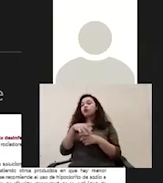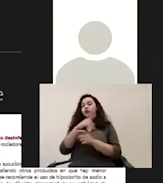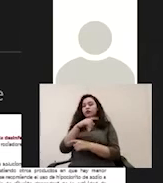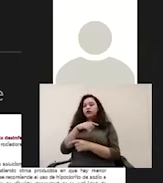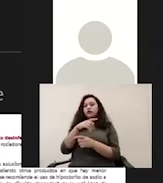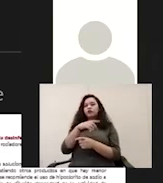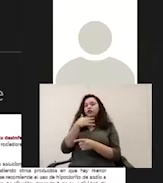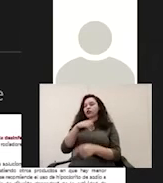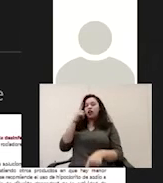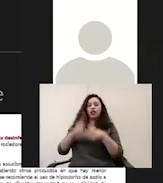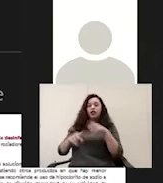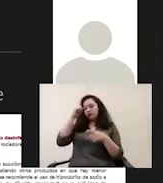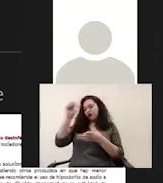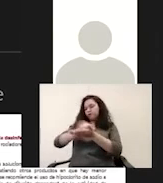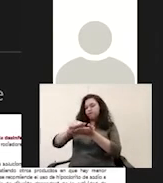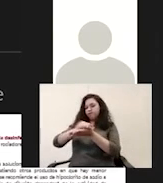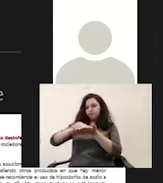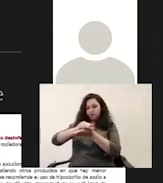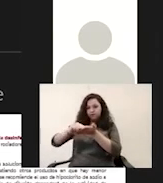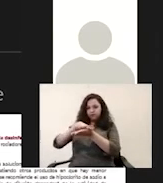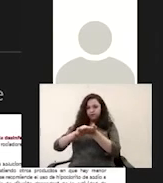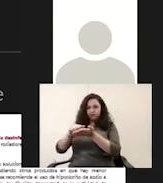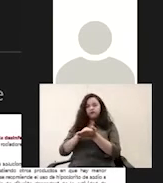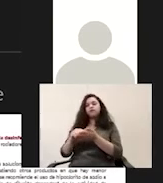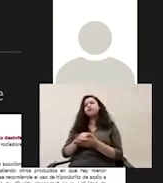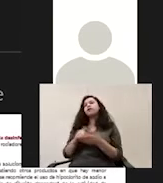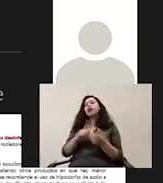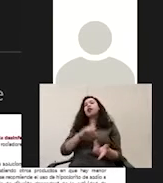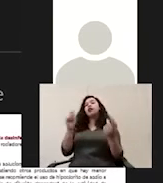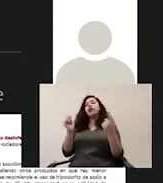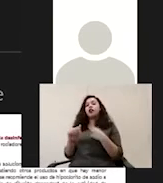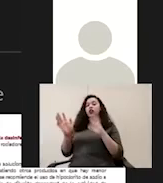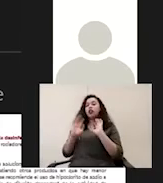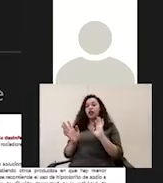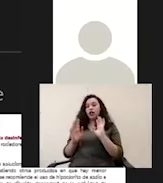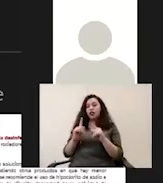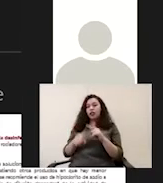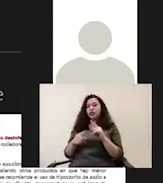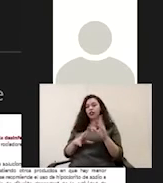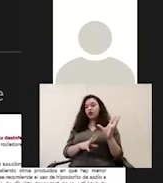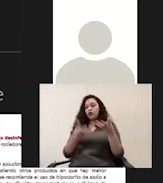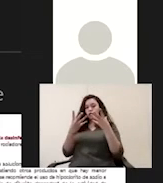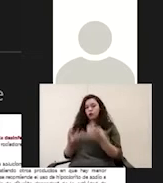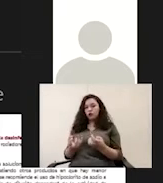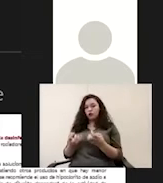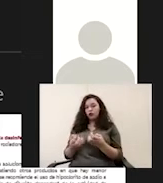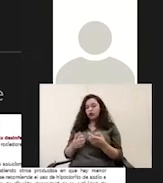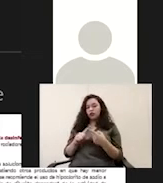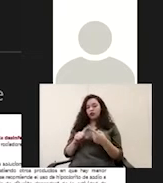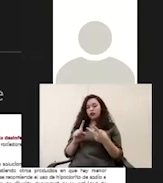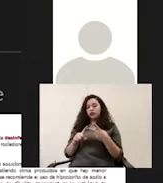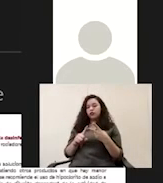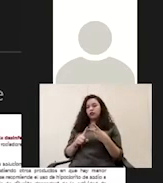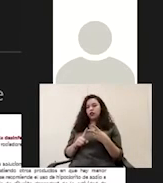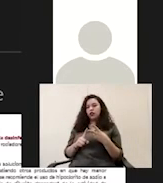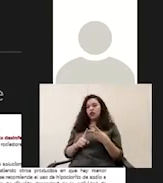donde vamos a empezar ya a reanudar actividades. Se va a enjuagar y se va a secar. Ese es el segundo balde, con un paño, con